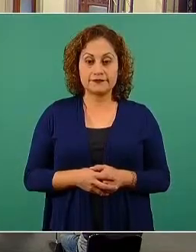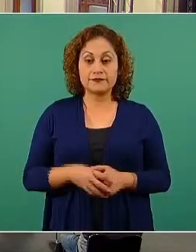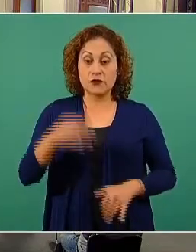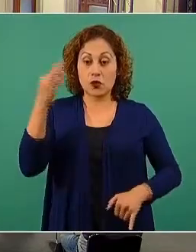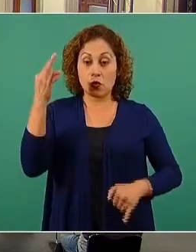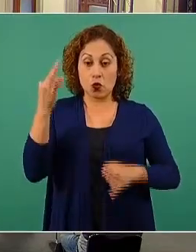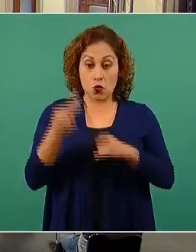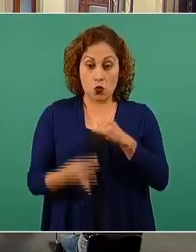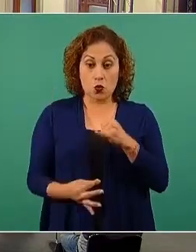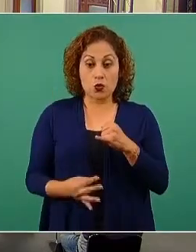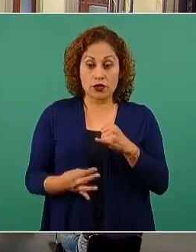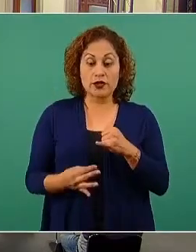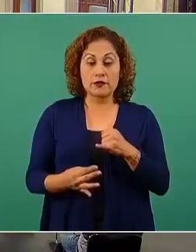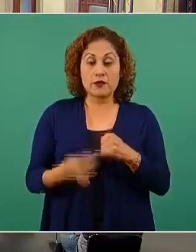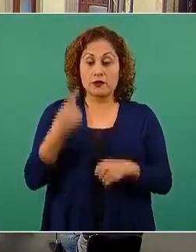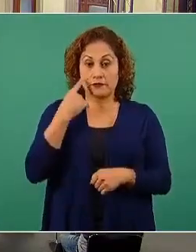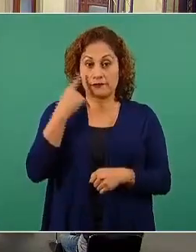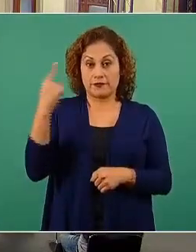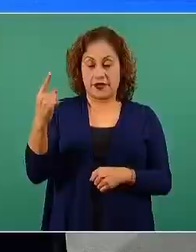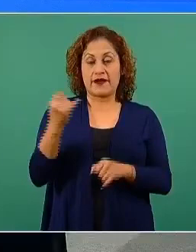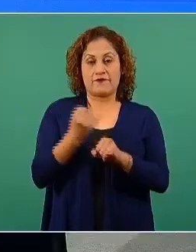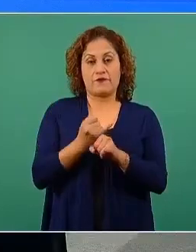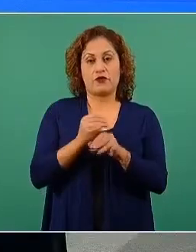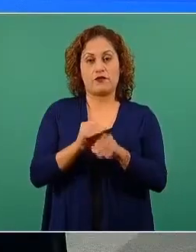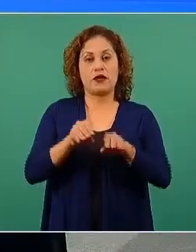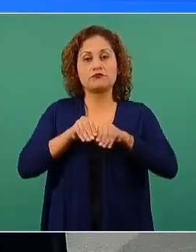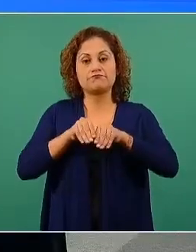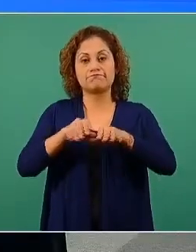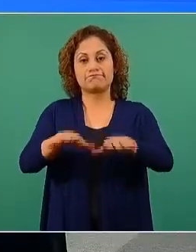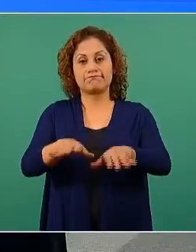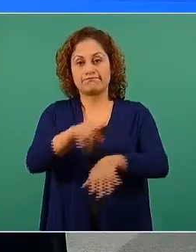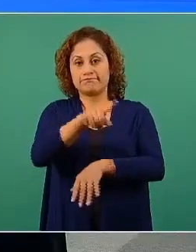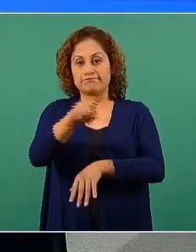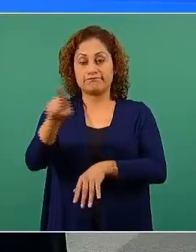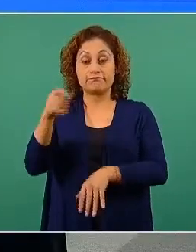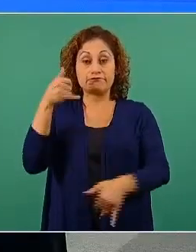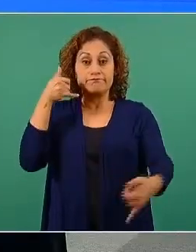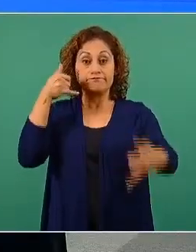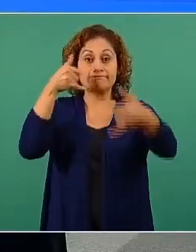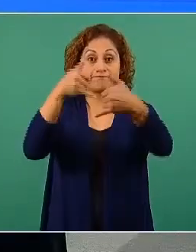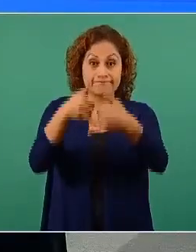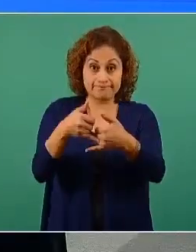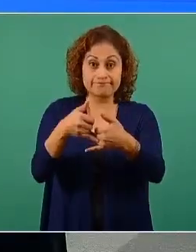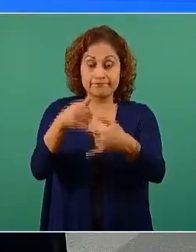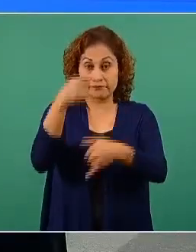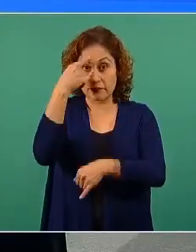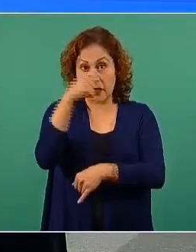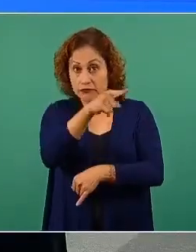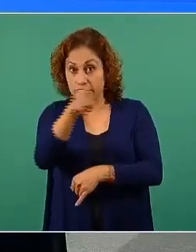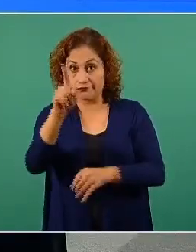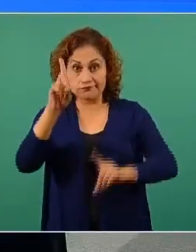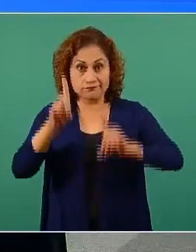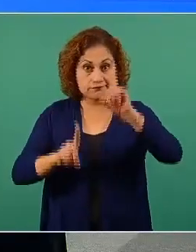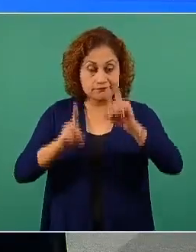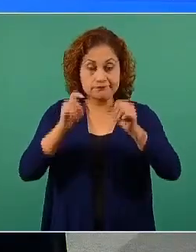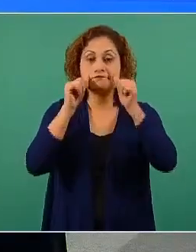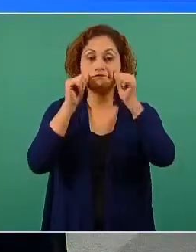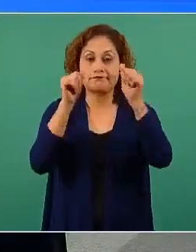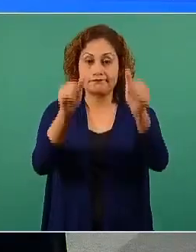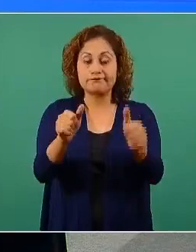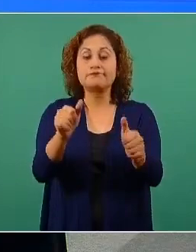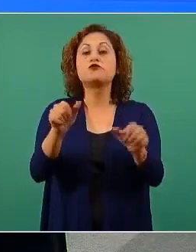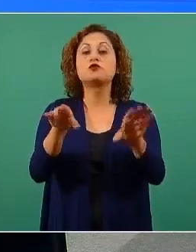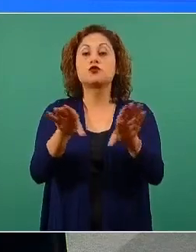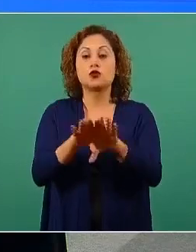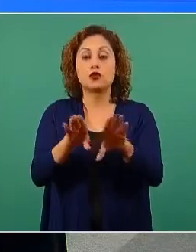Finalmente, esta información, puntos de contacto ciudadano para acceder